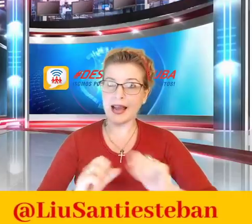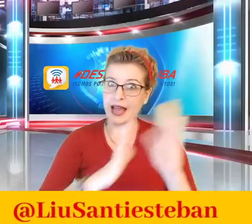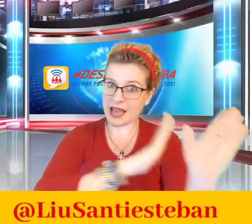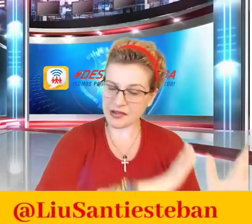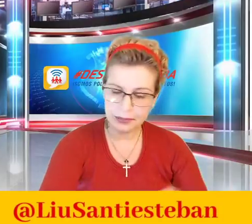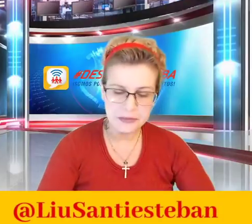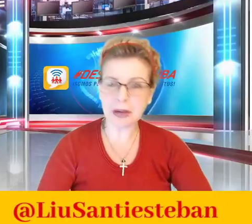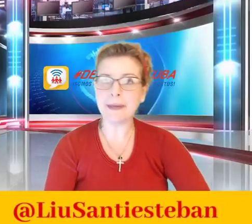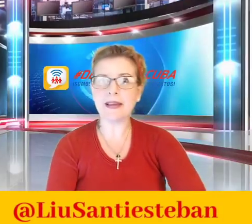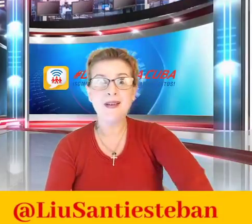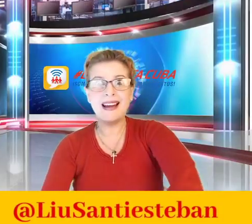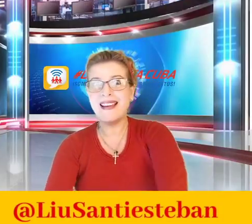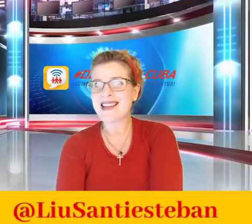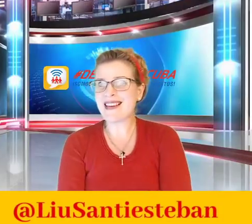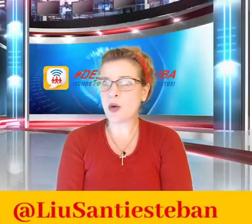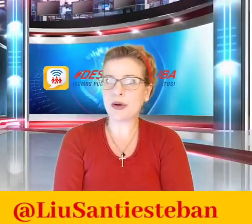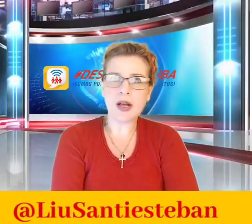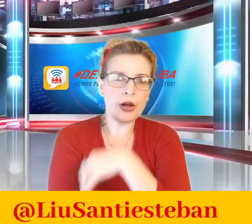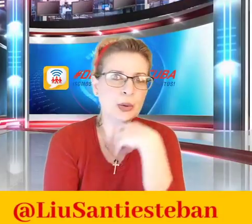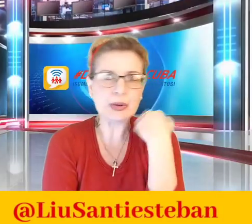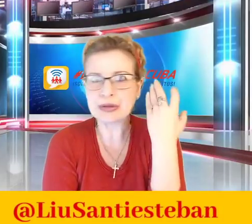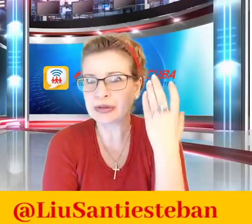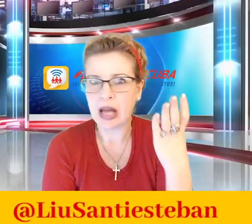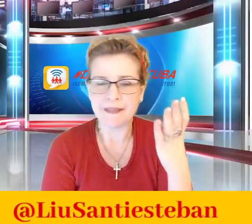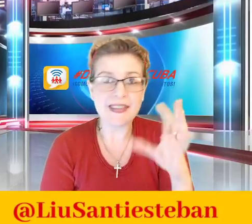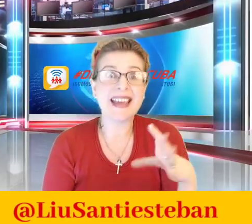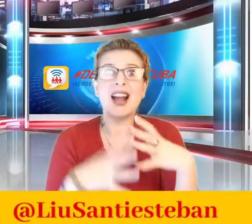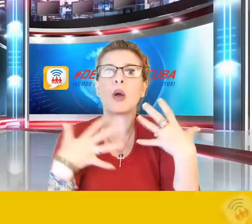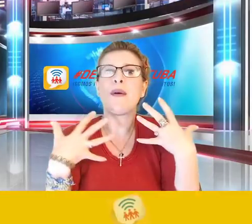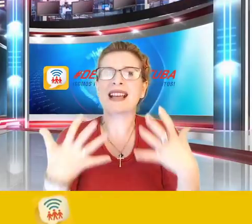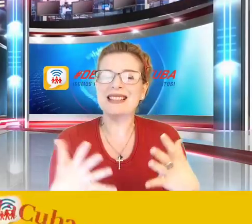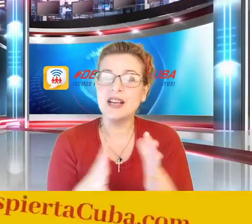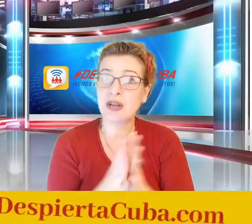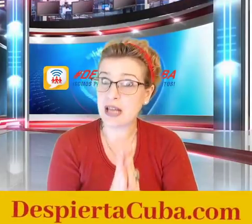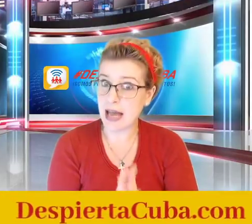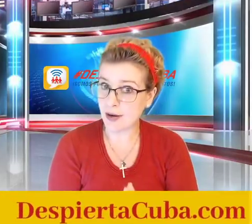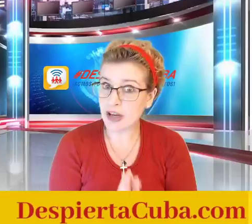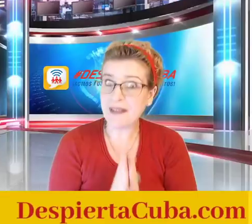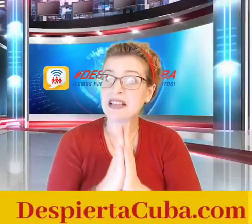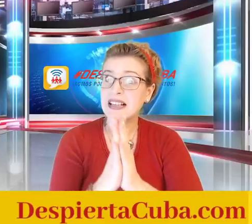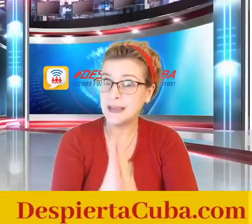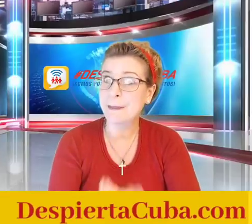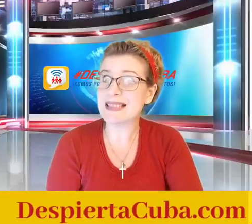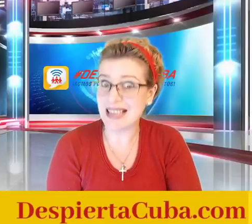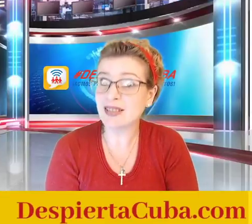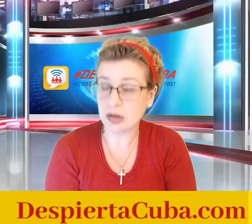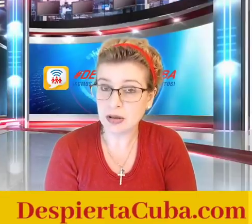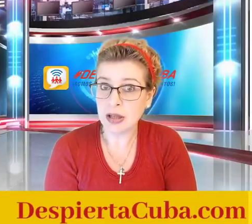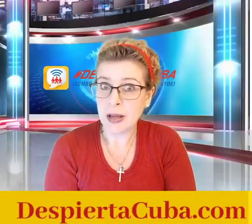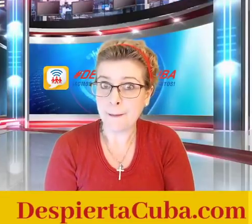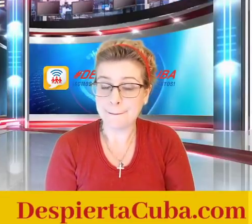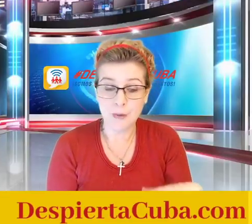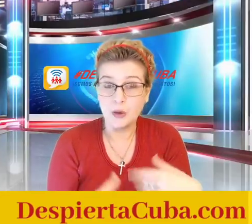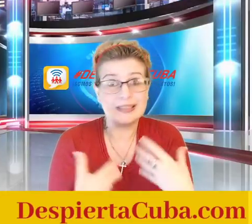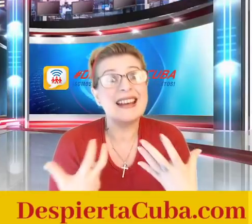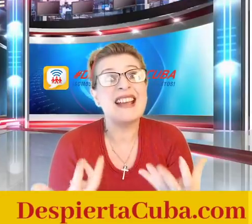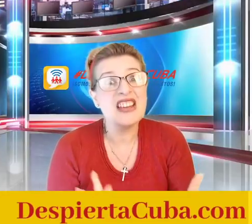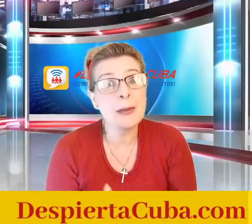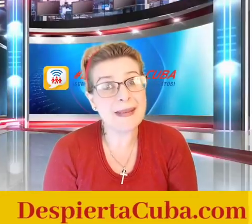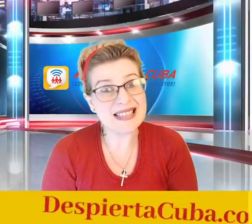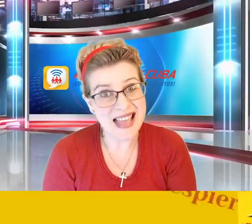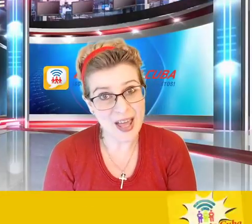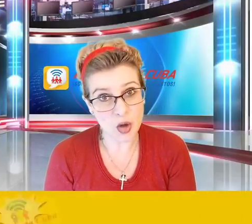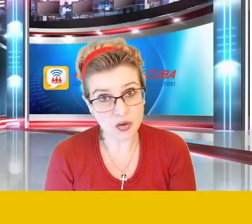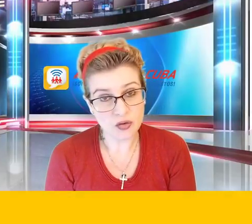les dije que ayer yo les mostré el video, que él le había dado un rayo de luz de qué era lo que había que hacer. Y yo dije, algo grande tiene que estar pasando, o que tiene que